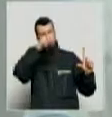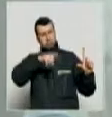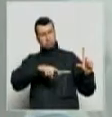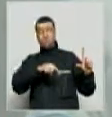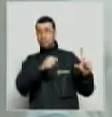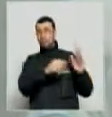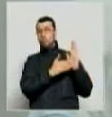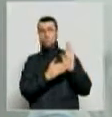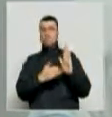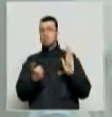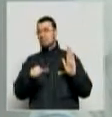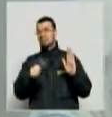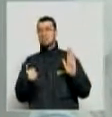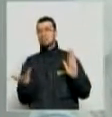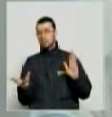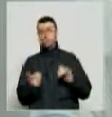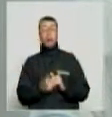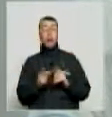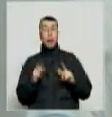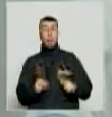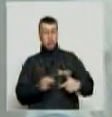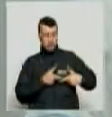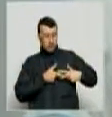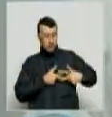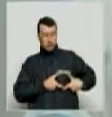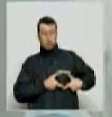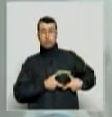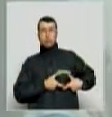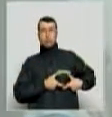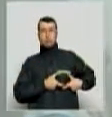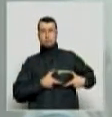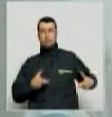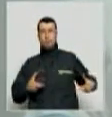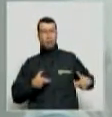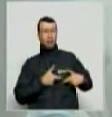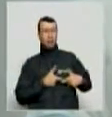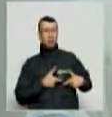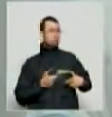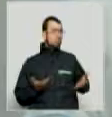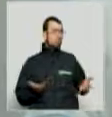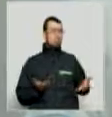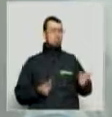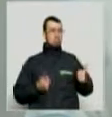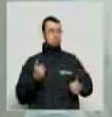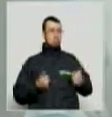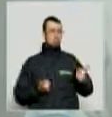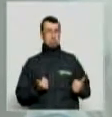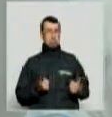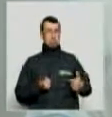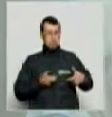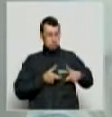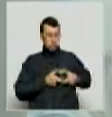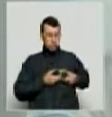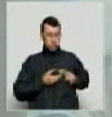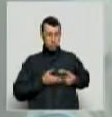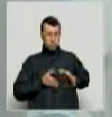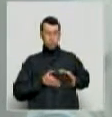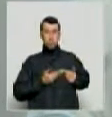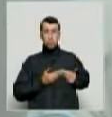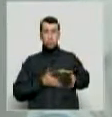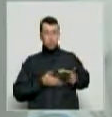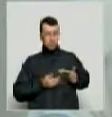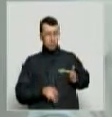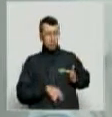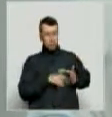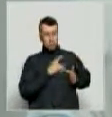Otra utilidad es ver el tamaño del corazón. Este examen también nos permite ver si se ha agrandado, si las cavidades, sobre todo la izquierda, el ventrículo izquierdo